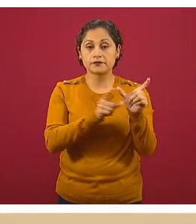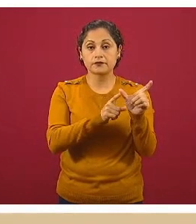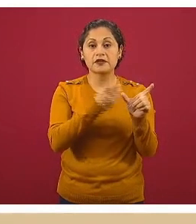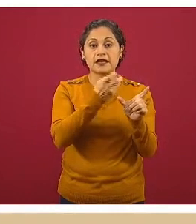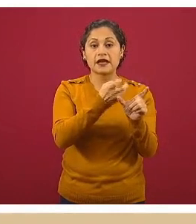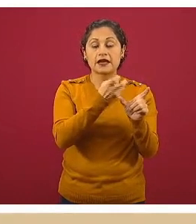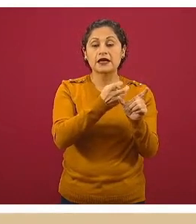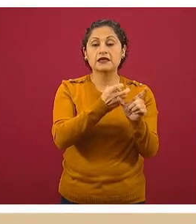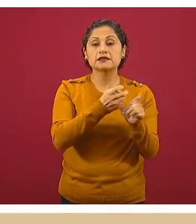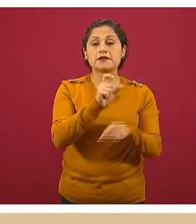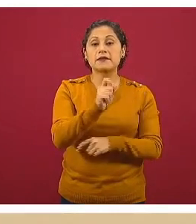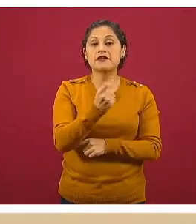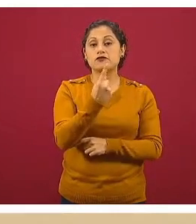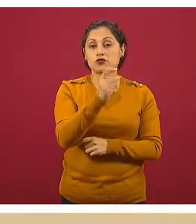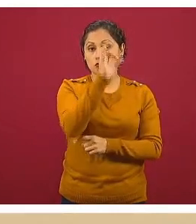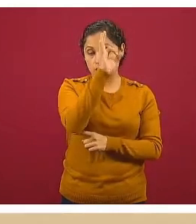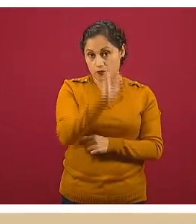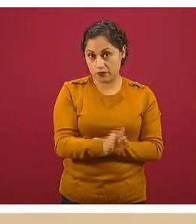el 21%,